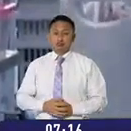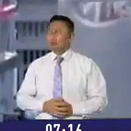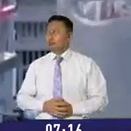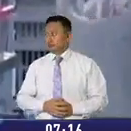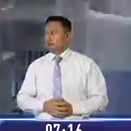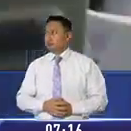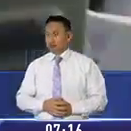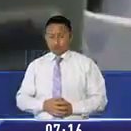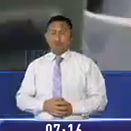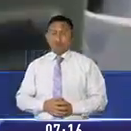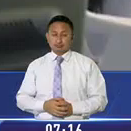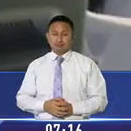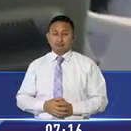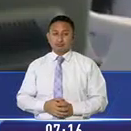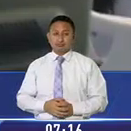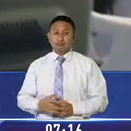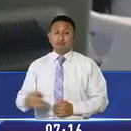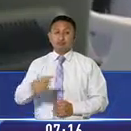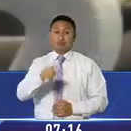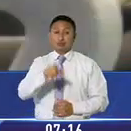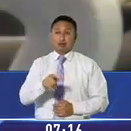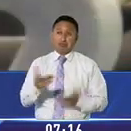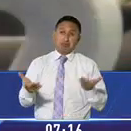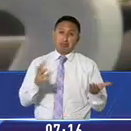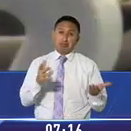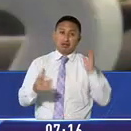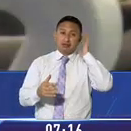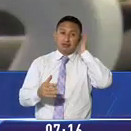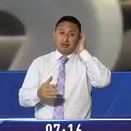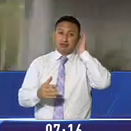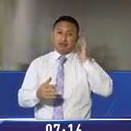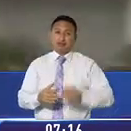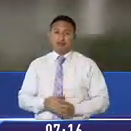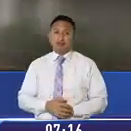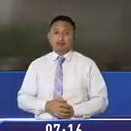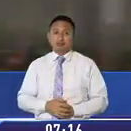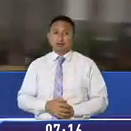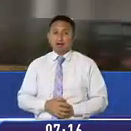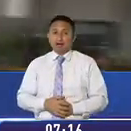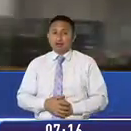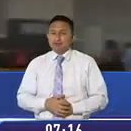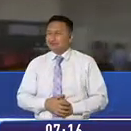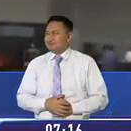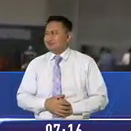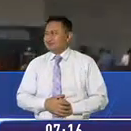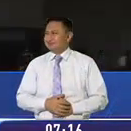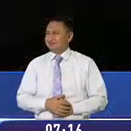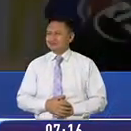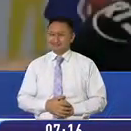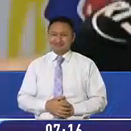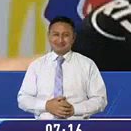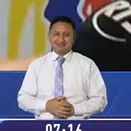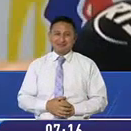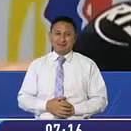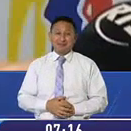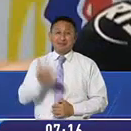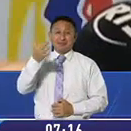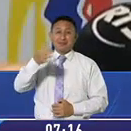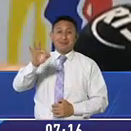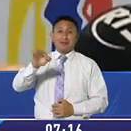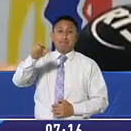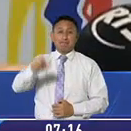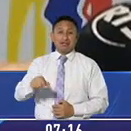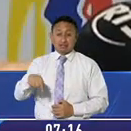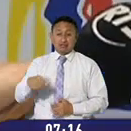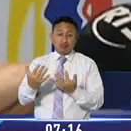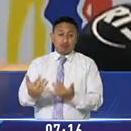espera con atención intermedia en un área de observación habilitada en emergencia. 19 pacientes que ameritarían UCI,